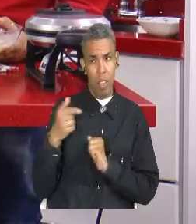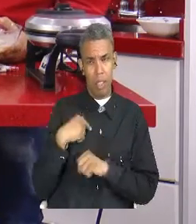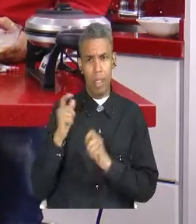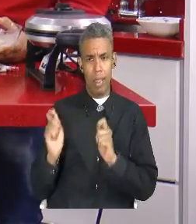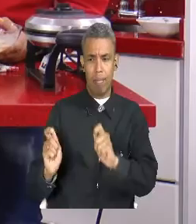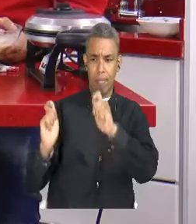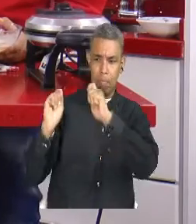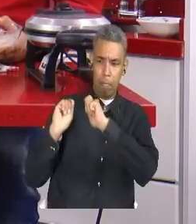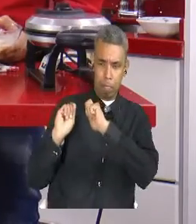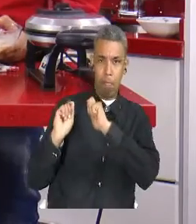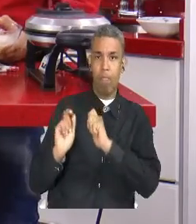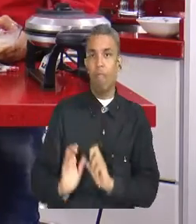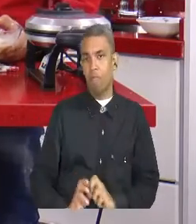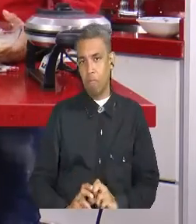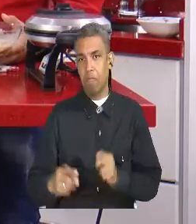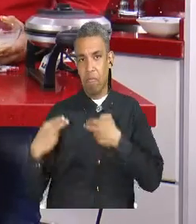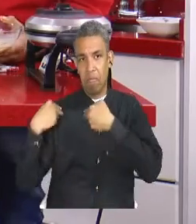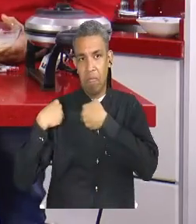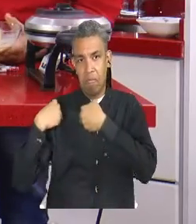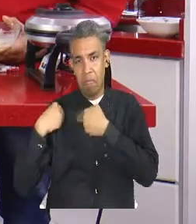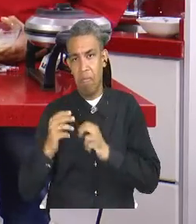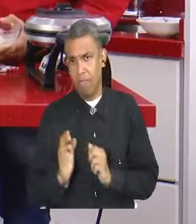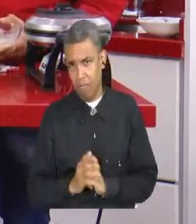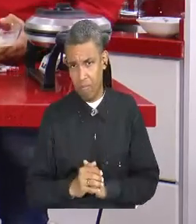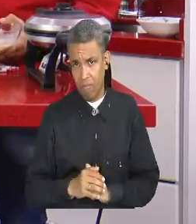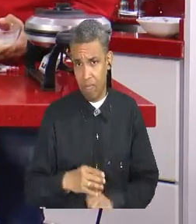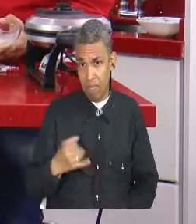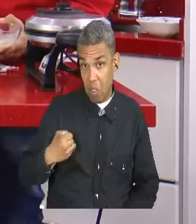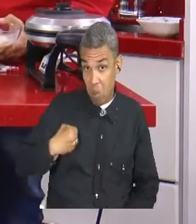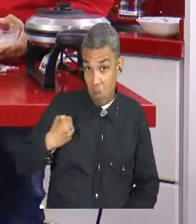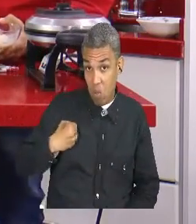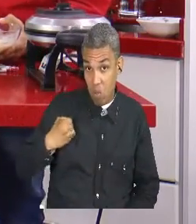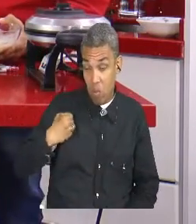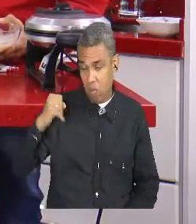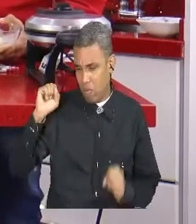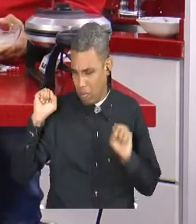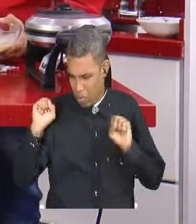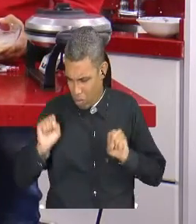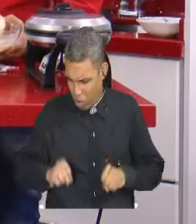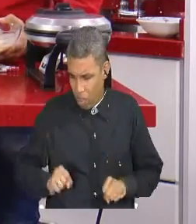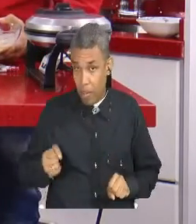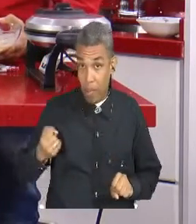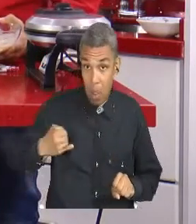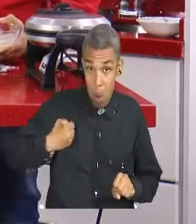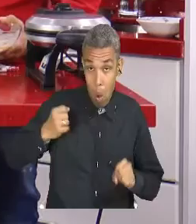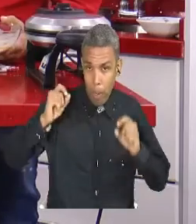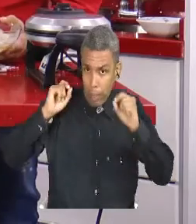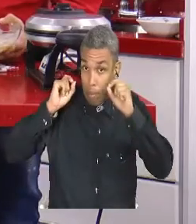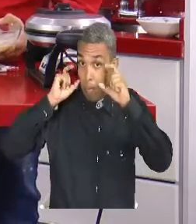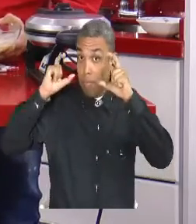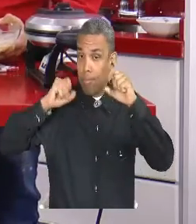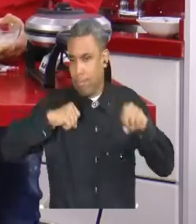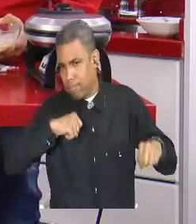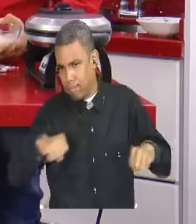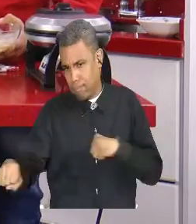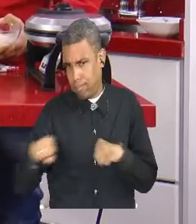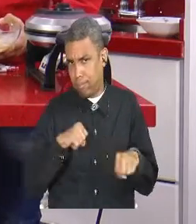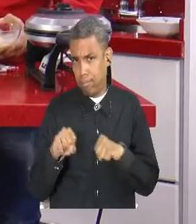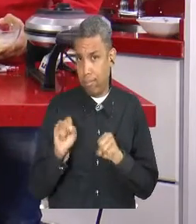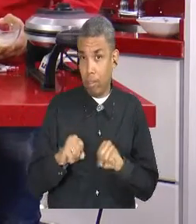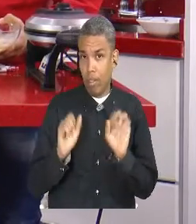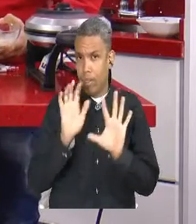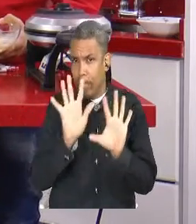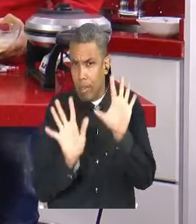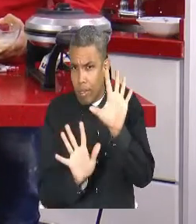puesto en ese lugar. Los jóvenes tenemos, los jóvenes tenemos mucha actitud y eso de pronto se requiere mucho en este puesto que